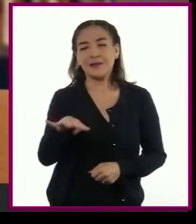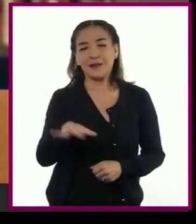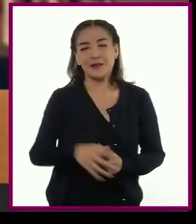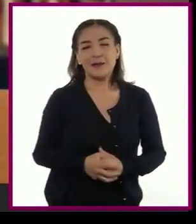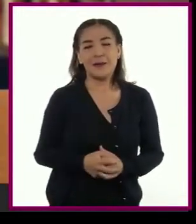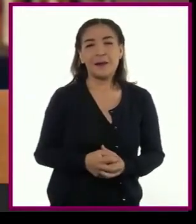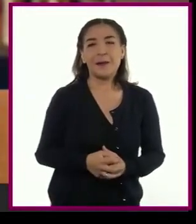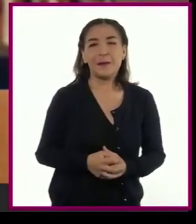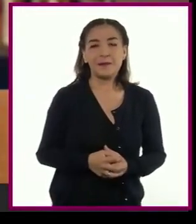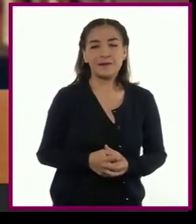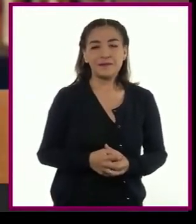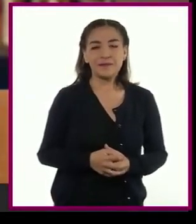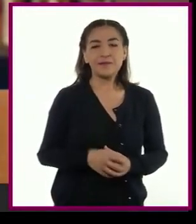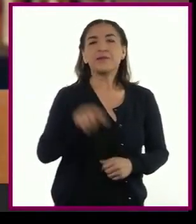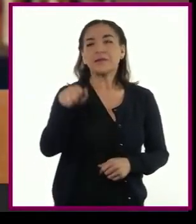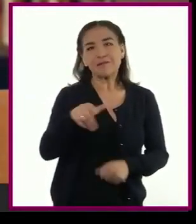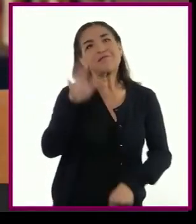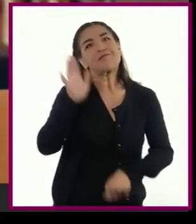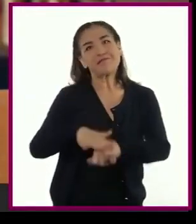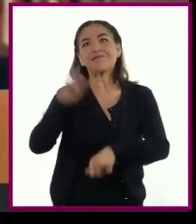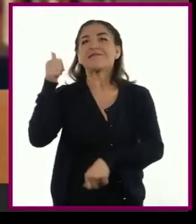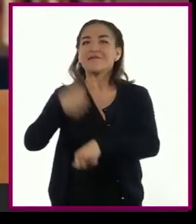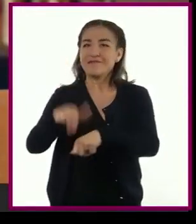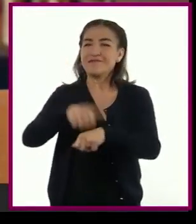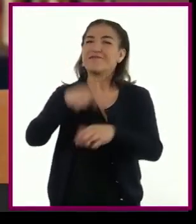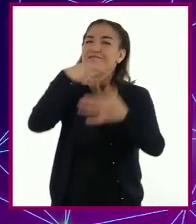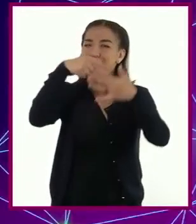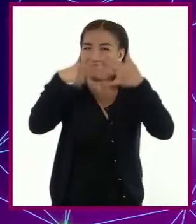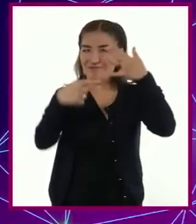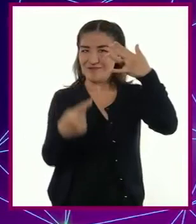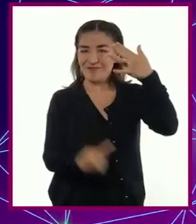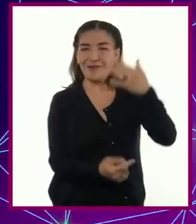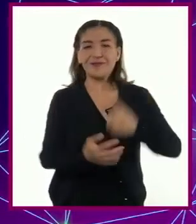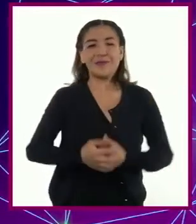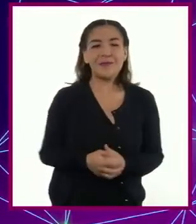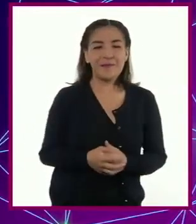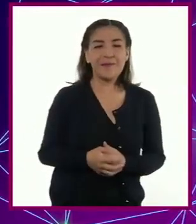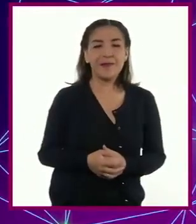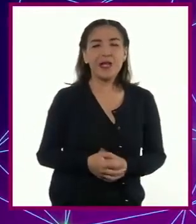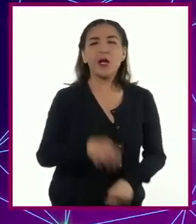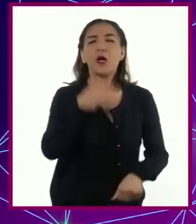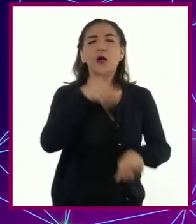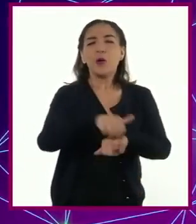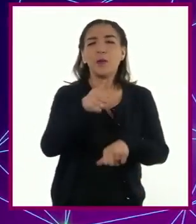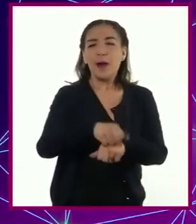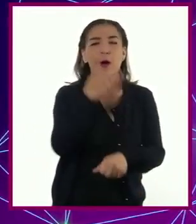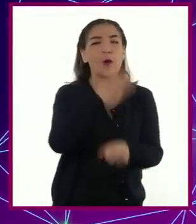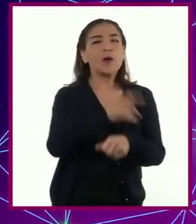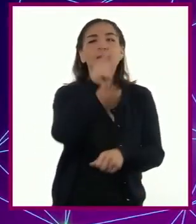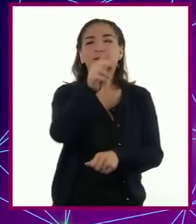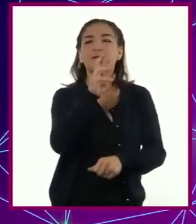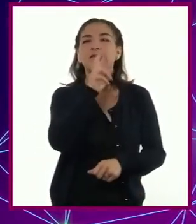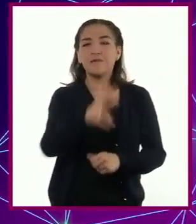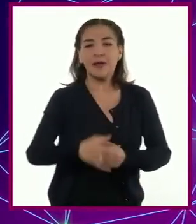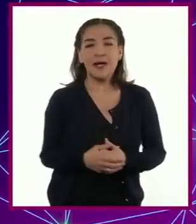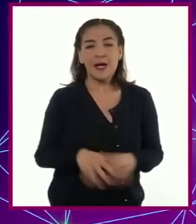y 19, entre otros. El número para el reto es